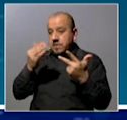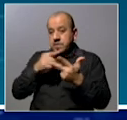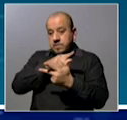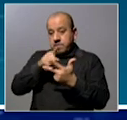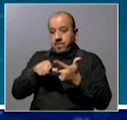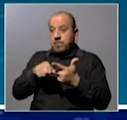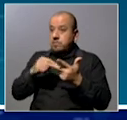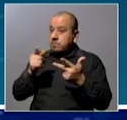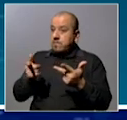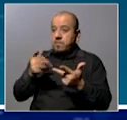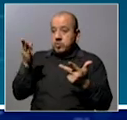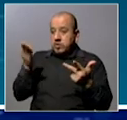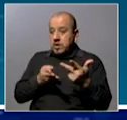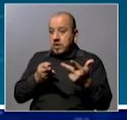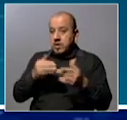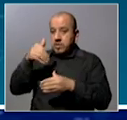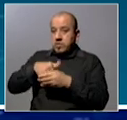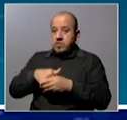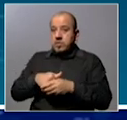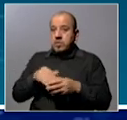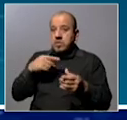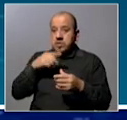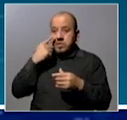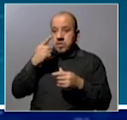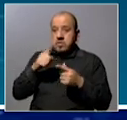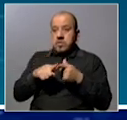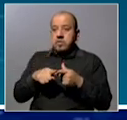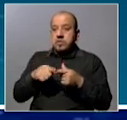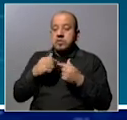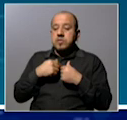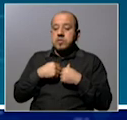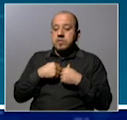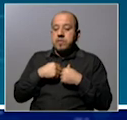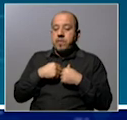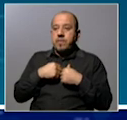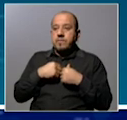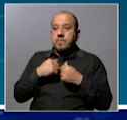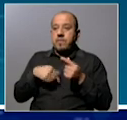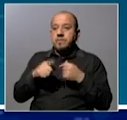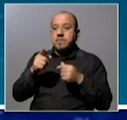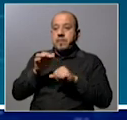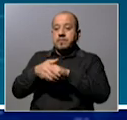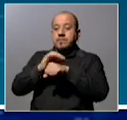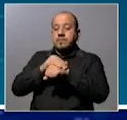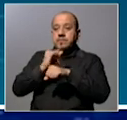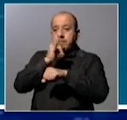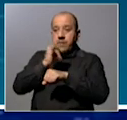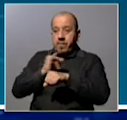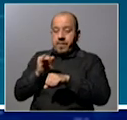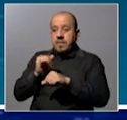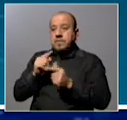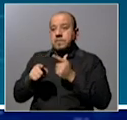voto muy pareja. Si miramos estas últimas dos encuestas que estoy comentando, vemos que a Daniel Martínez se le